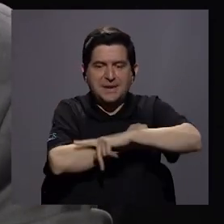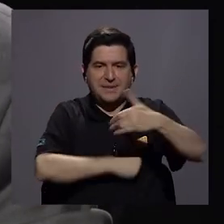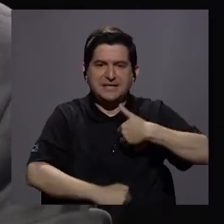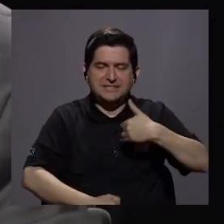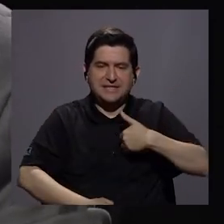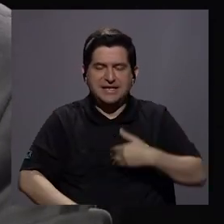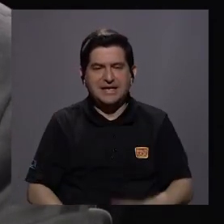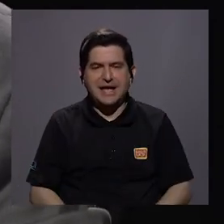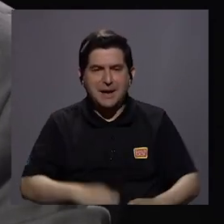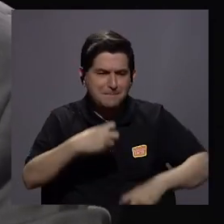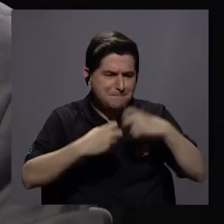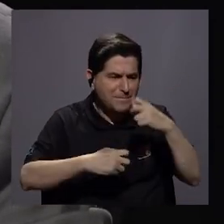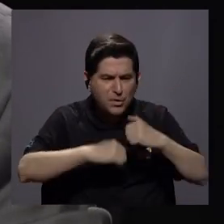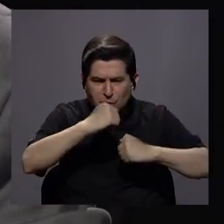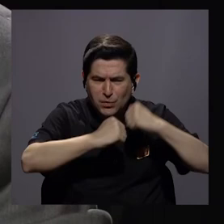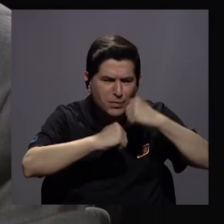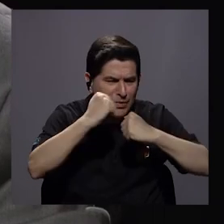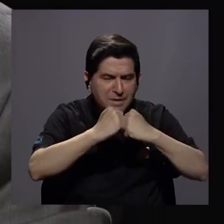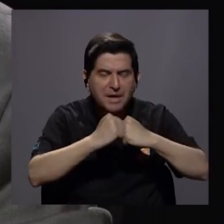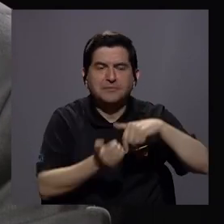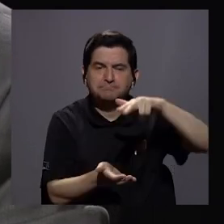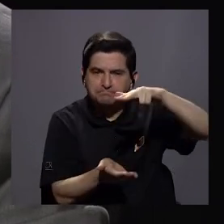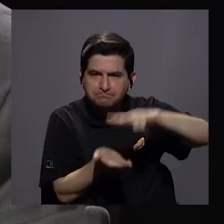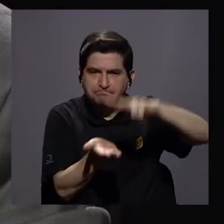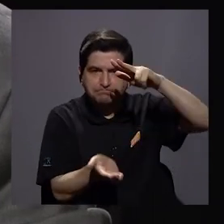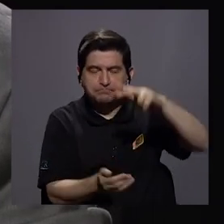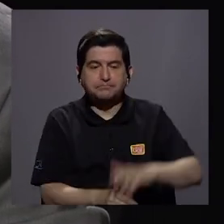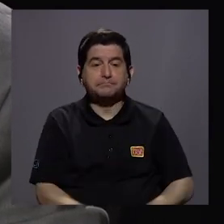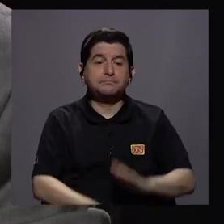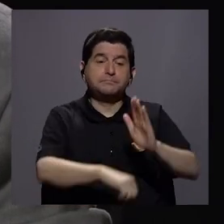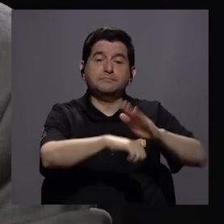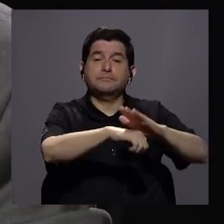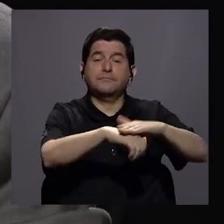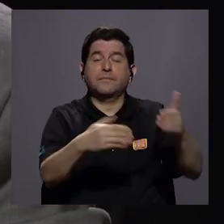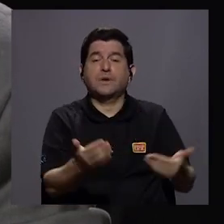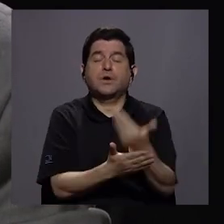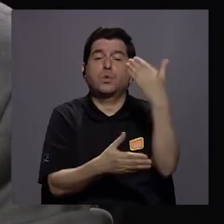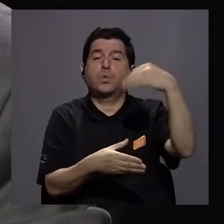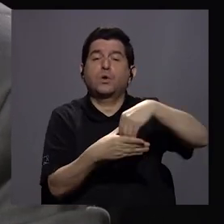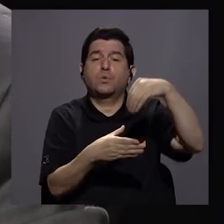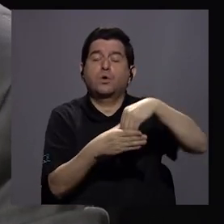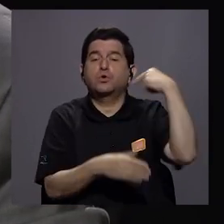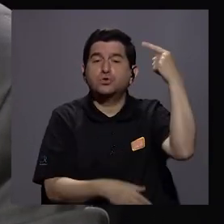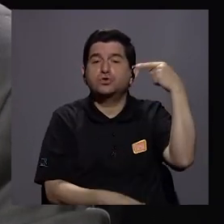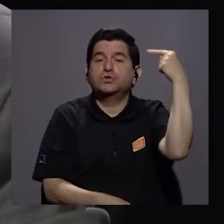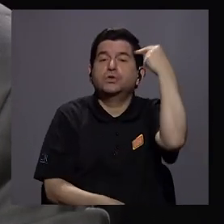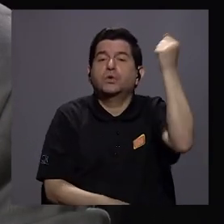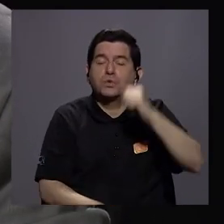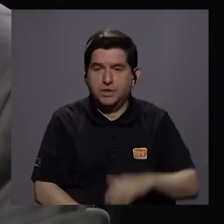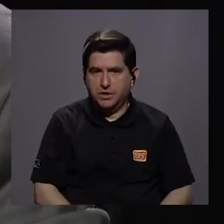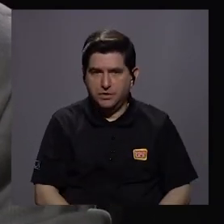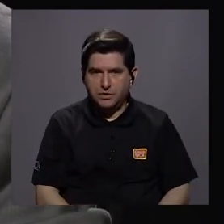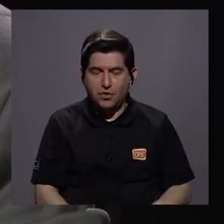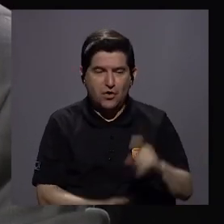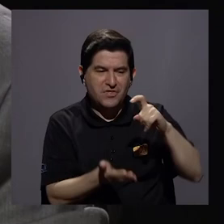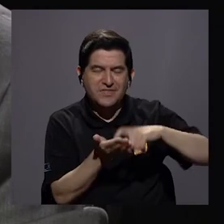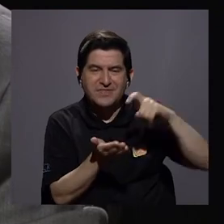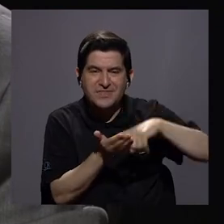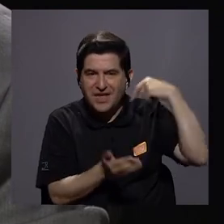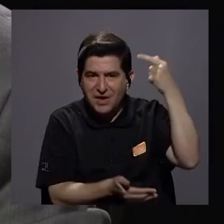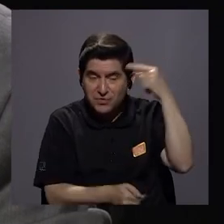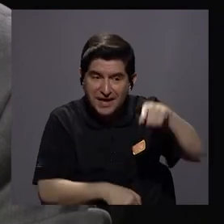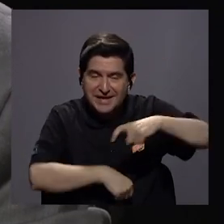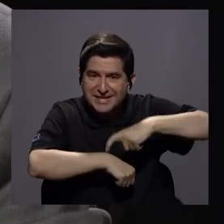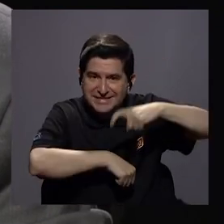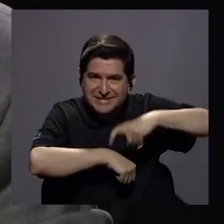problema estructural. De tal manera que se aprobó y eso permitía darle nuevos ingresos al gobierno, dado y que el déficit fiscal en